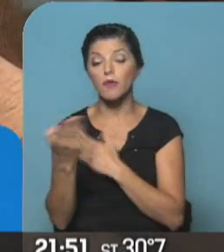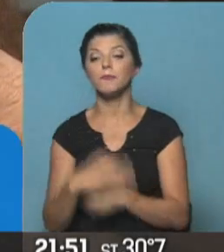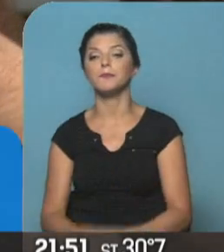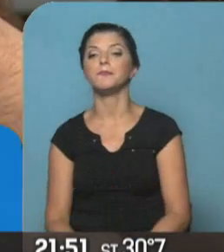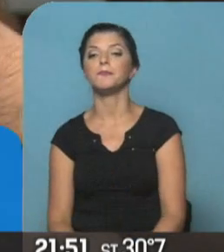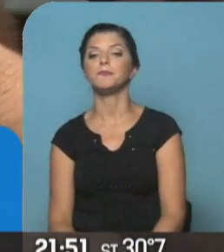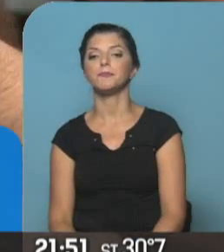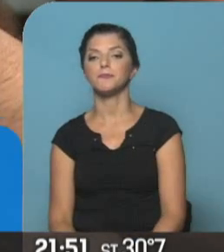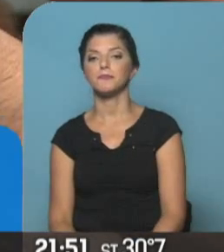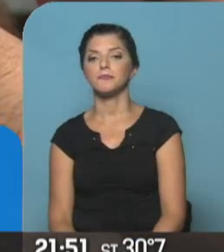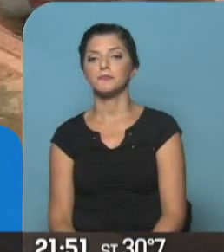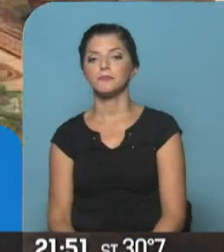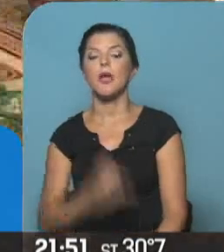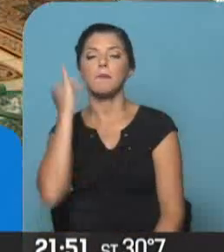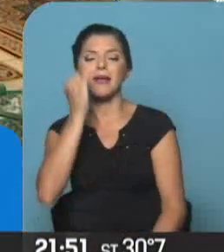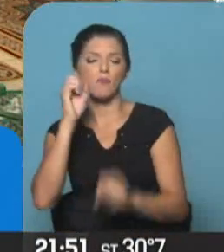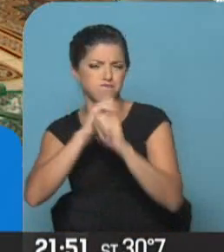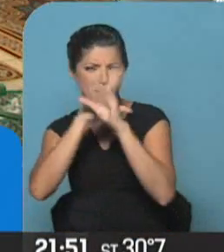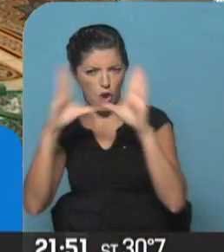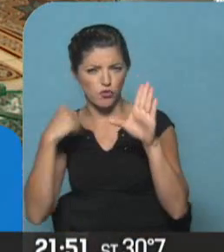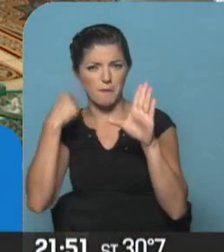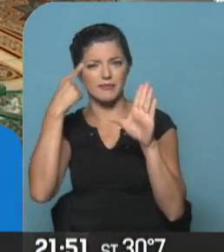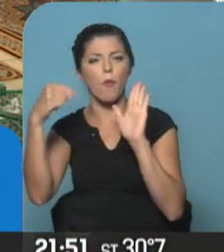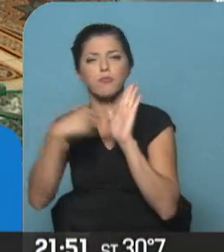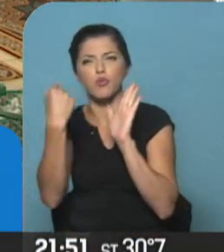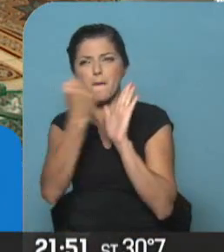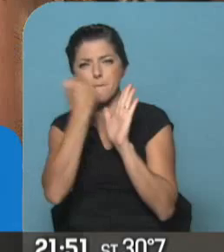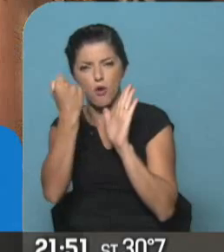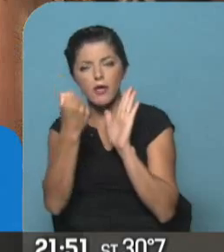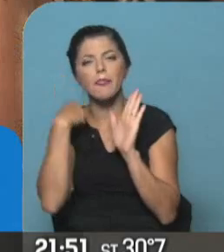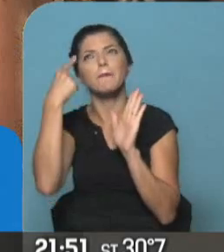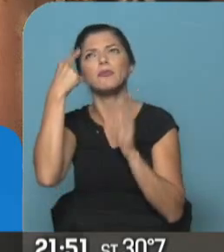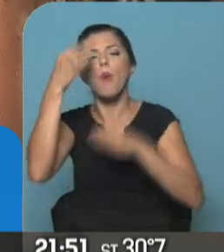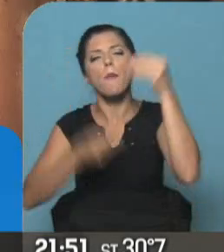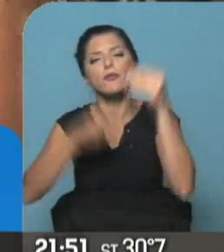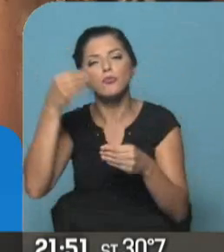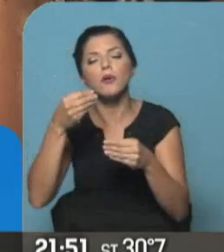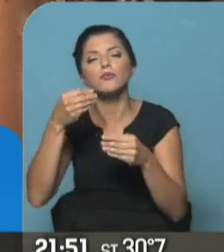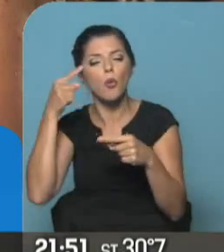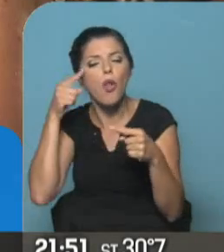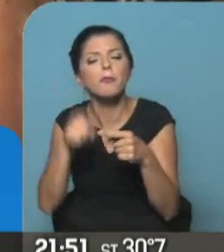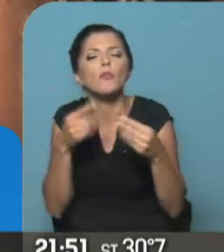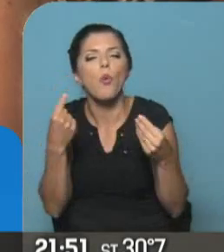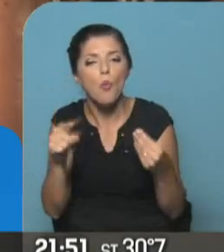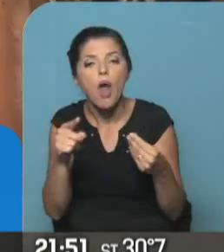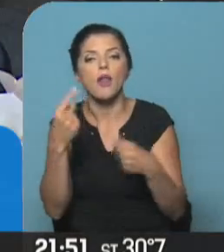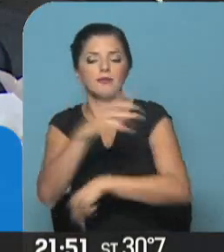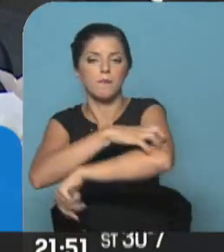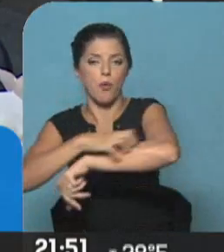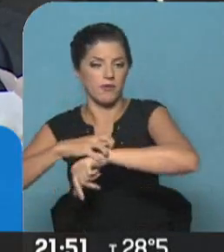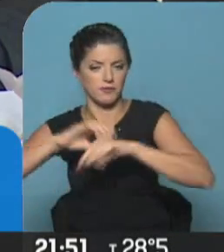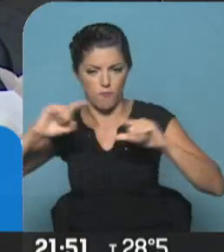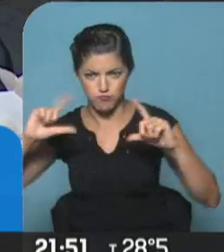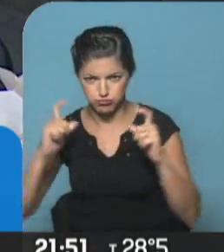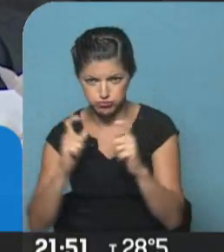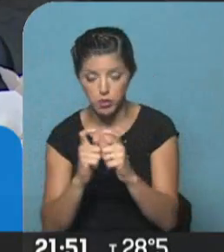que creemos es el eje fundamental, que es un presupuesto que apunta a seguir reduciendo la pobreza en la Argentina. Lo que es importante, lo marcó